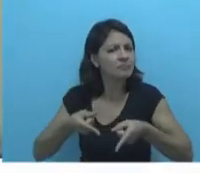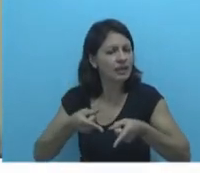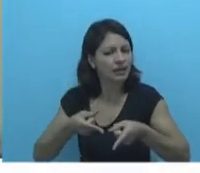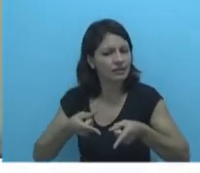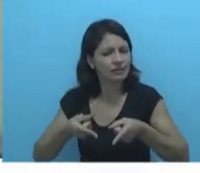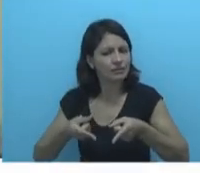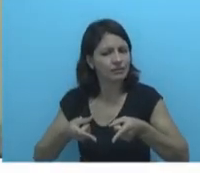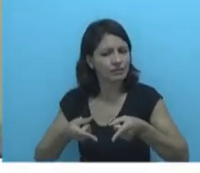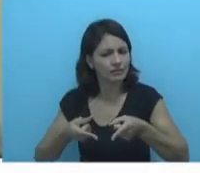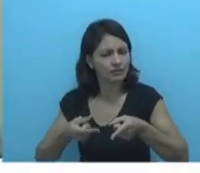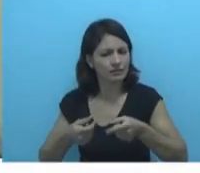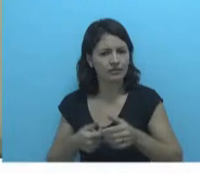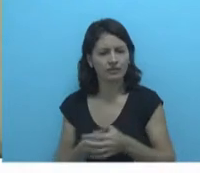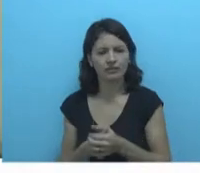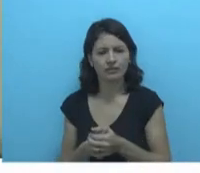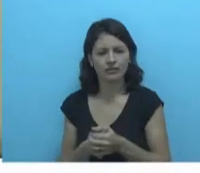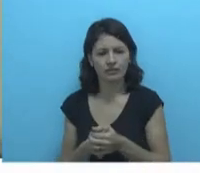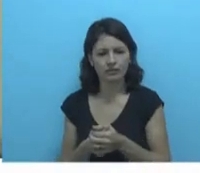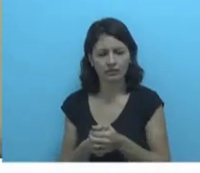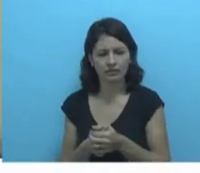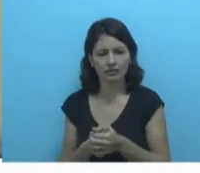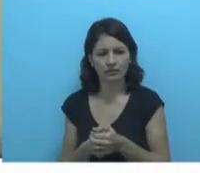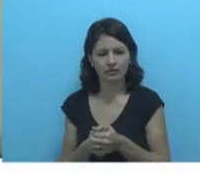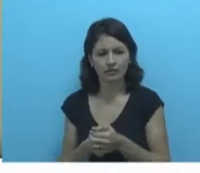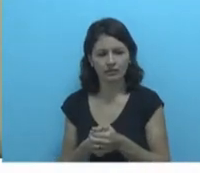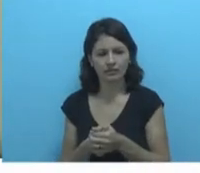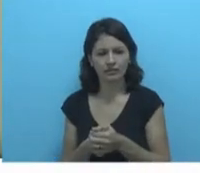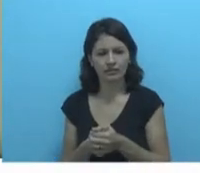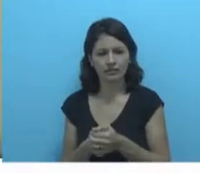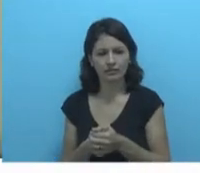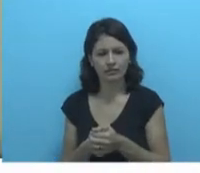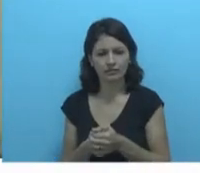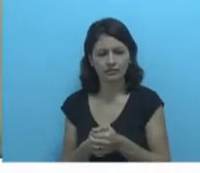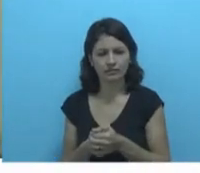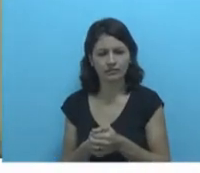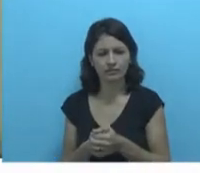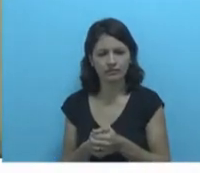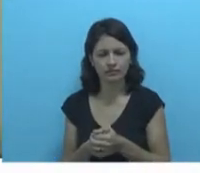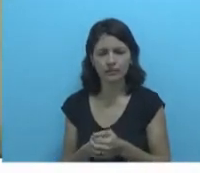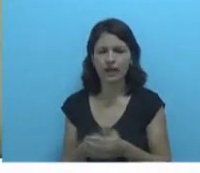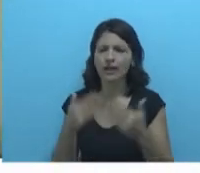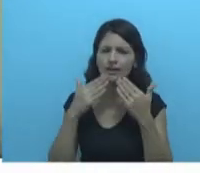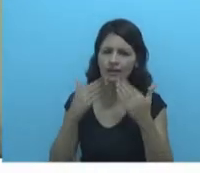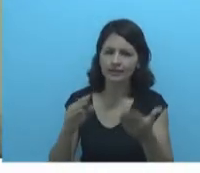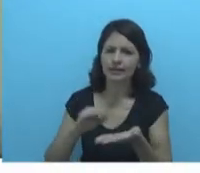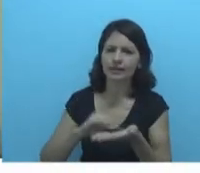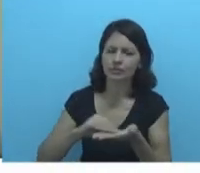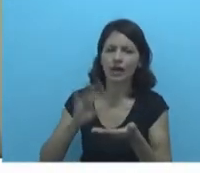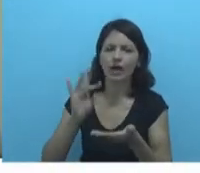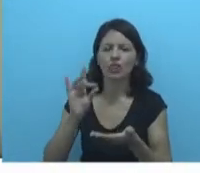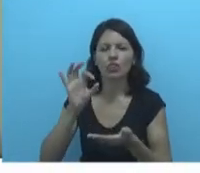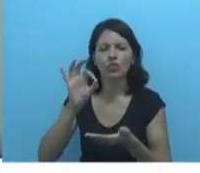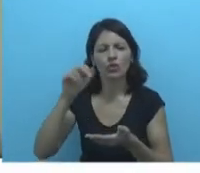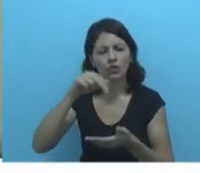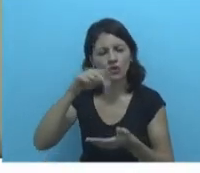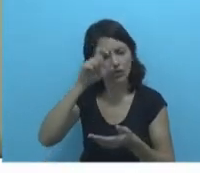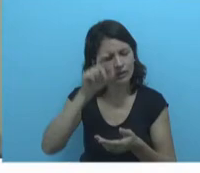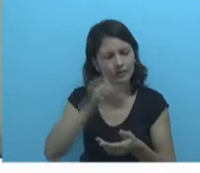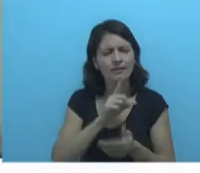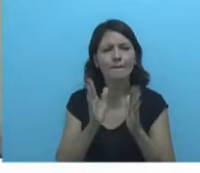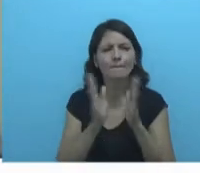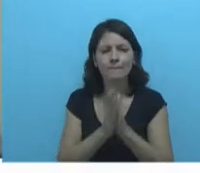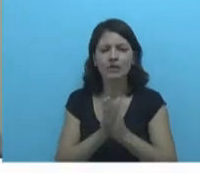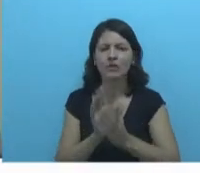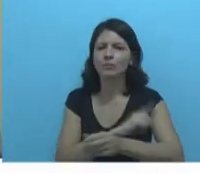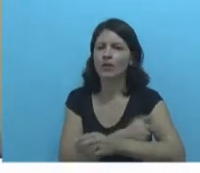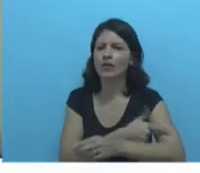salud, nadie lo va a defender después si no lo hacemos en este momento entre todos. Así que agradezco las palabras de mi compañera y le pido realmente al Poder